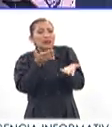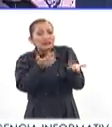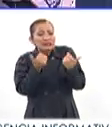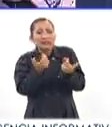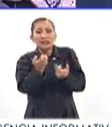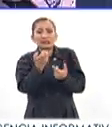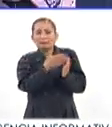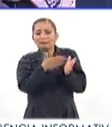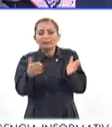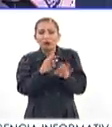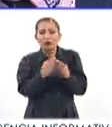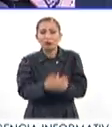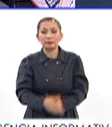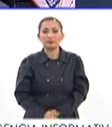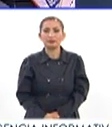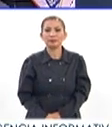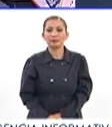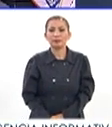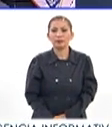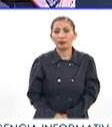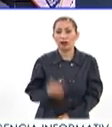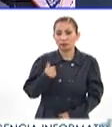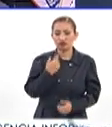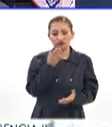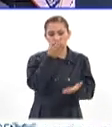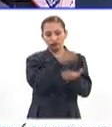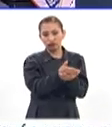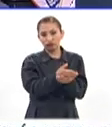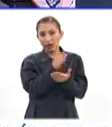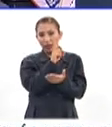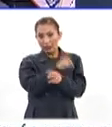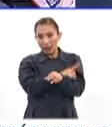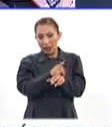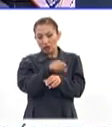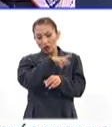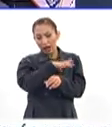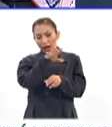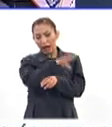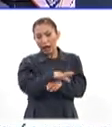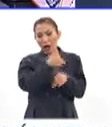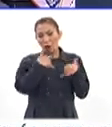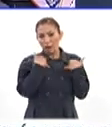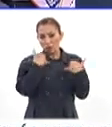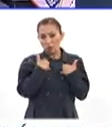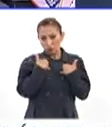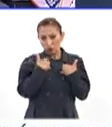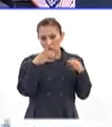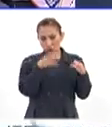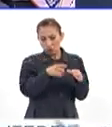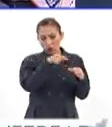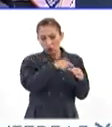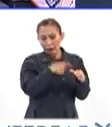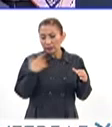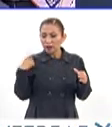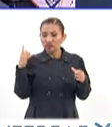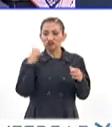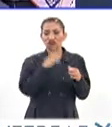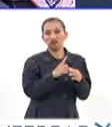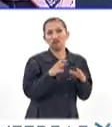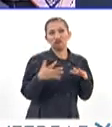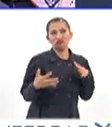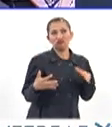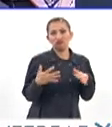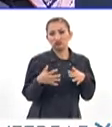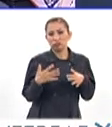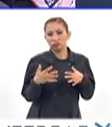¿Cómo funciona este mecanismo con ustedes? Bueno, se acercan a las delegaciones. En las delegaciones está el área de juventud. Van